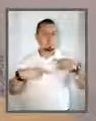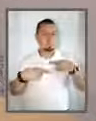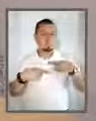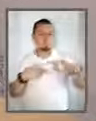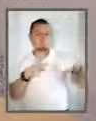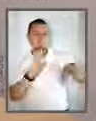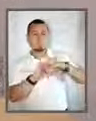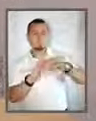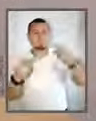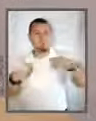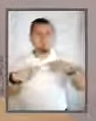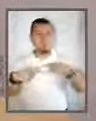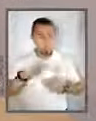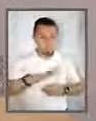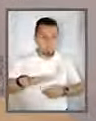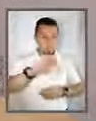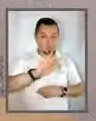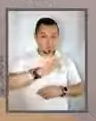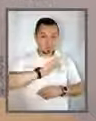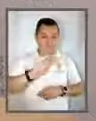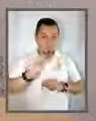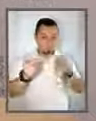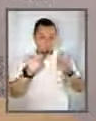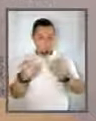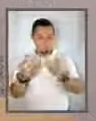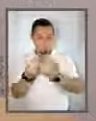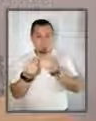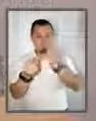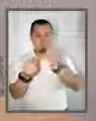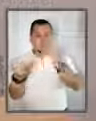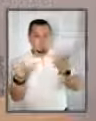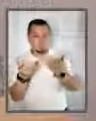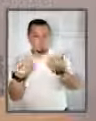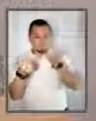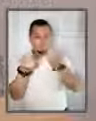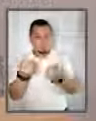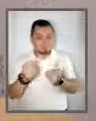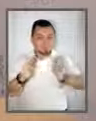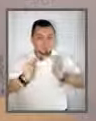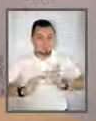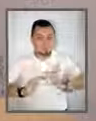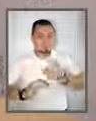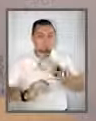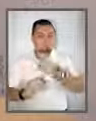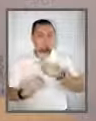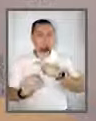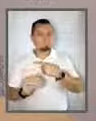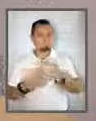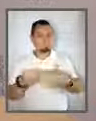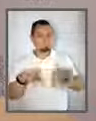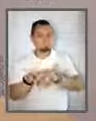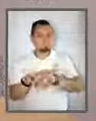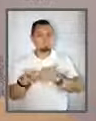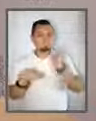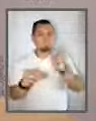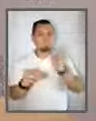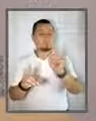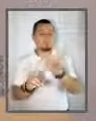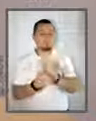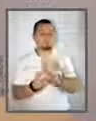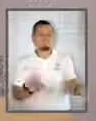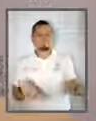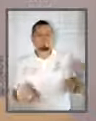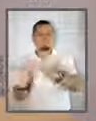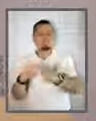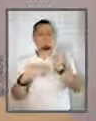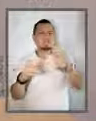a todo el personal que el personal que tiene el manejo de este cuerpo tiene que tener, por supuesto, la protección